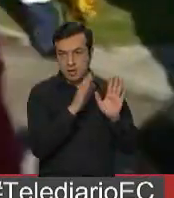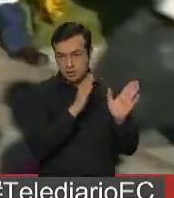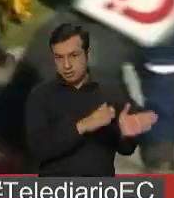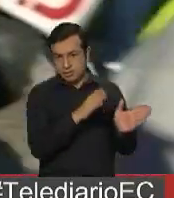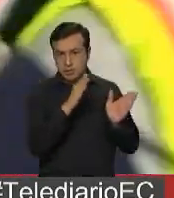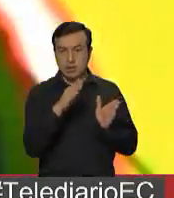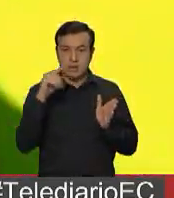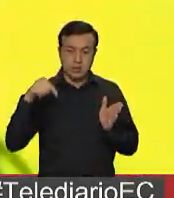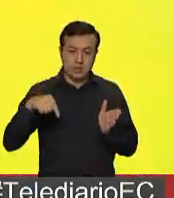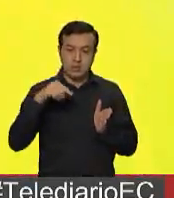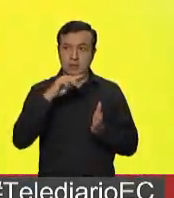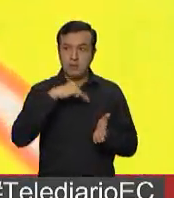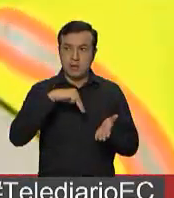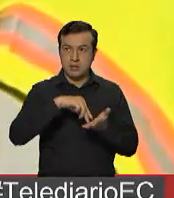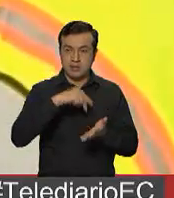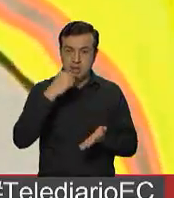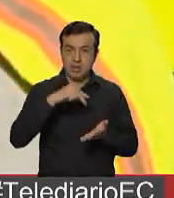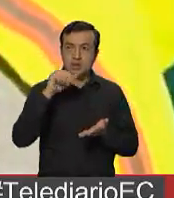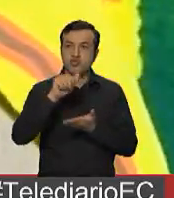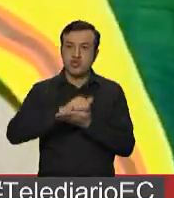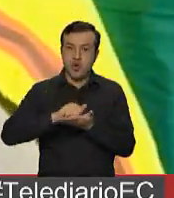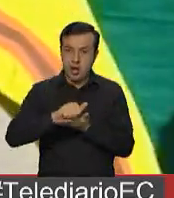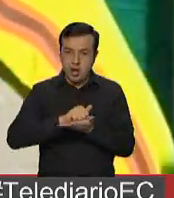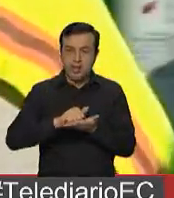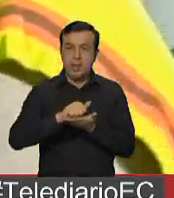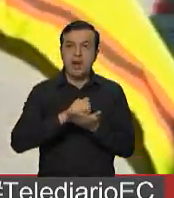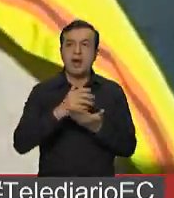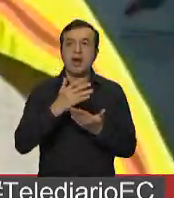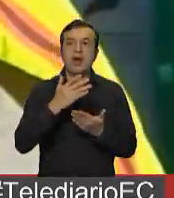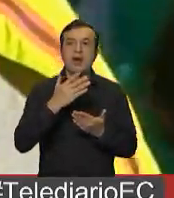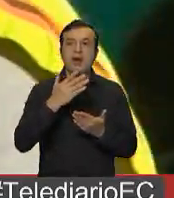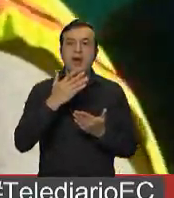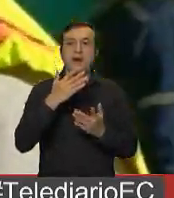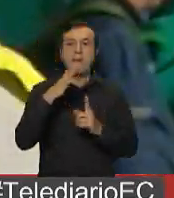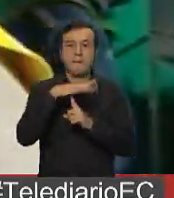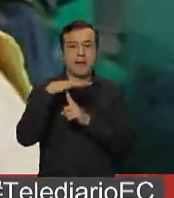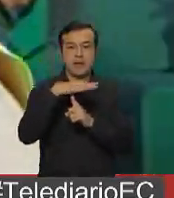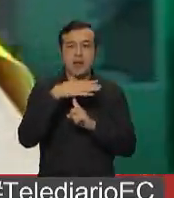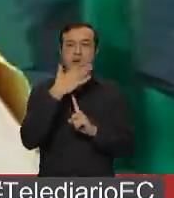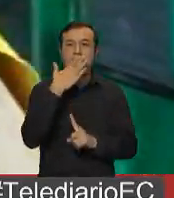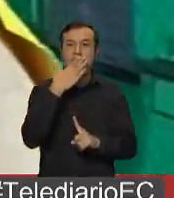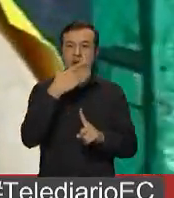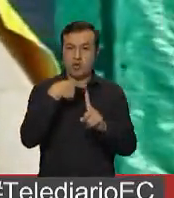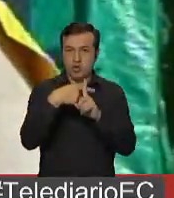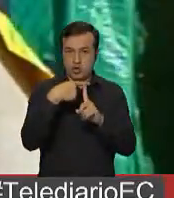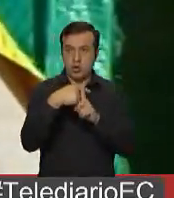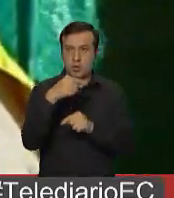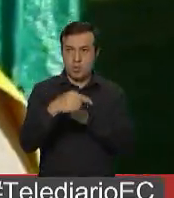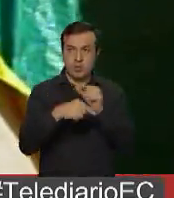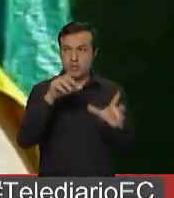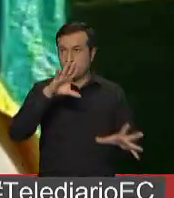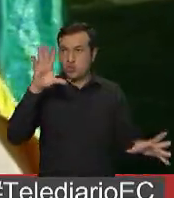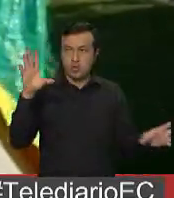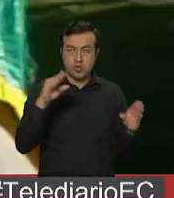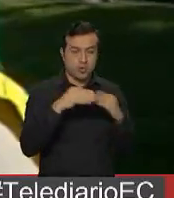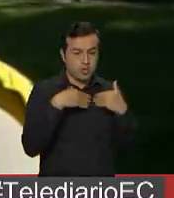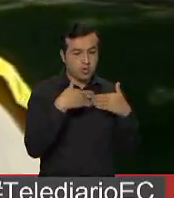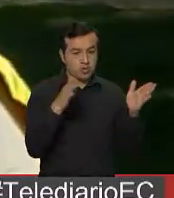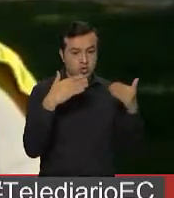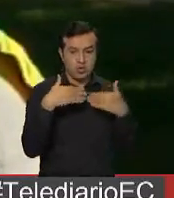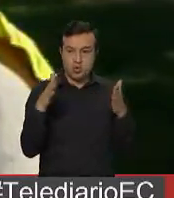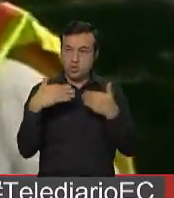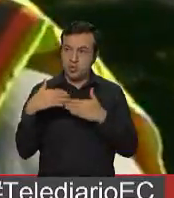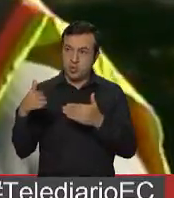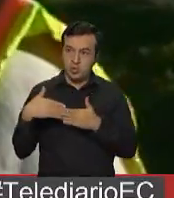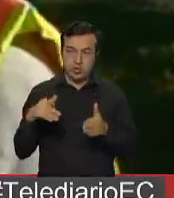las estaciones de La Magdalena, de Solanda, de La Carolina. En fin, poco a poco iremos habilitando todos los puntos, todos los frentes de